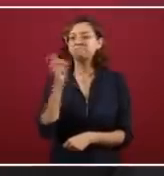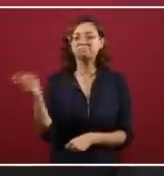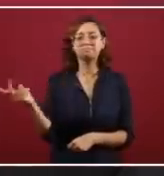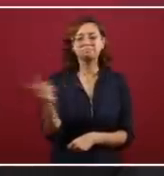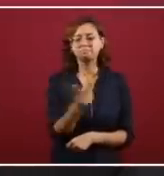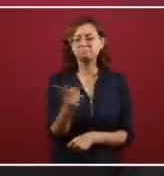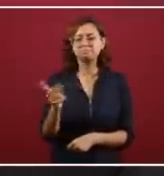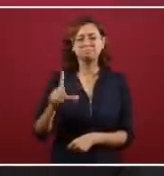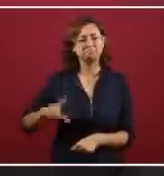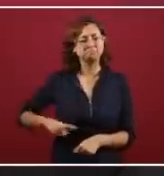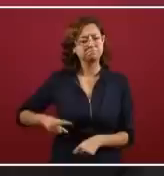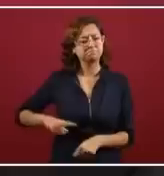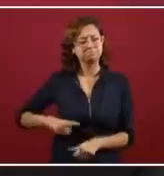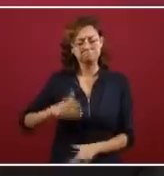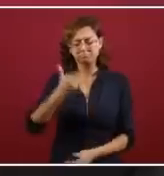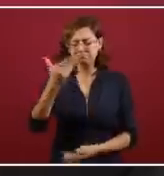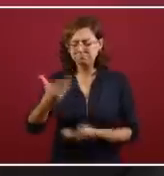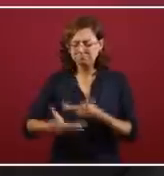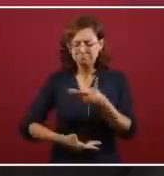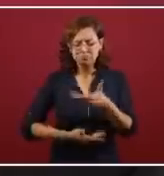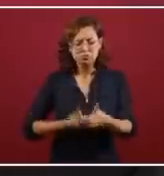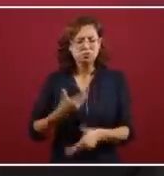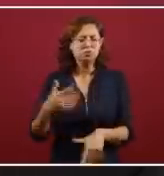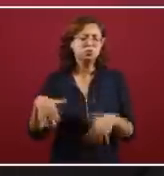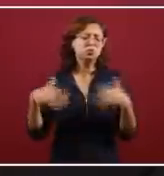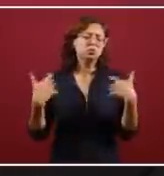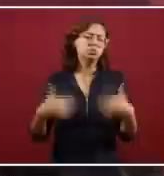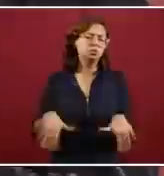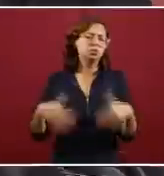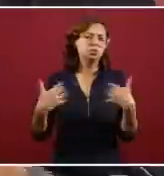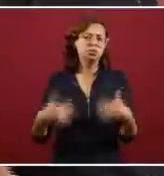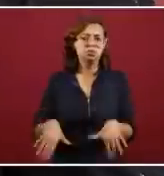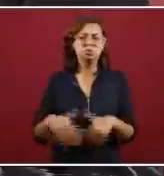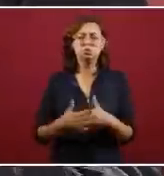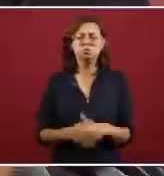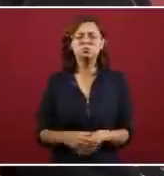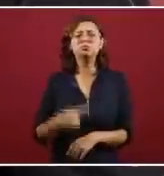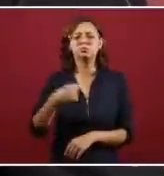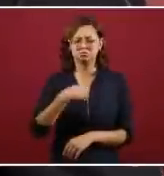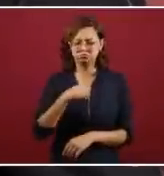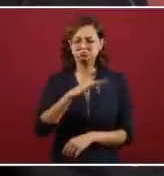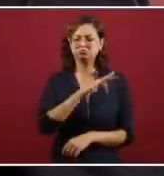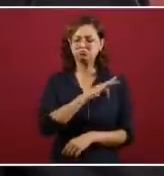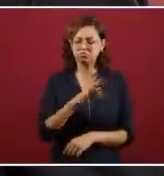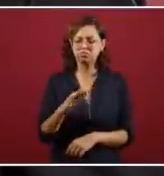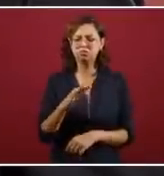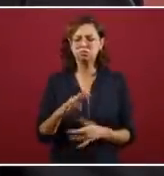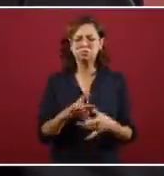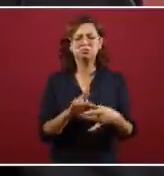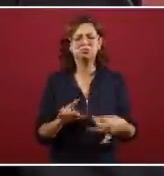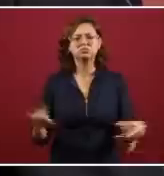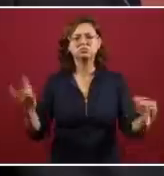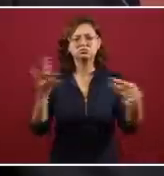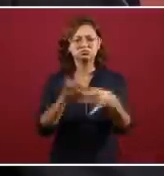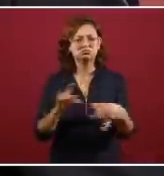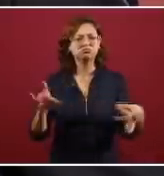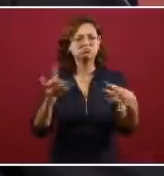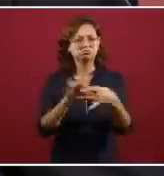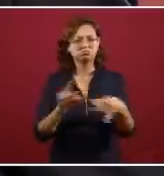servidores públicos. Entonces, les puedo transmitir todo esto así, Esto antes no se